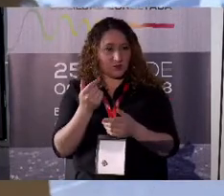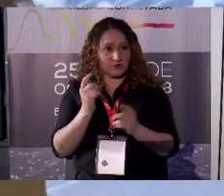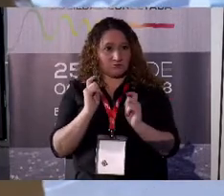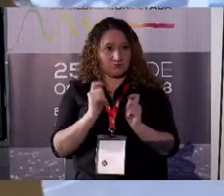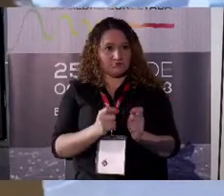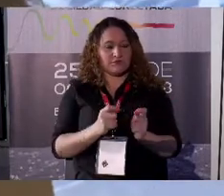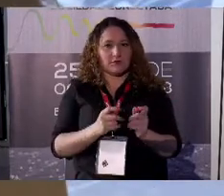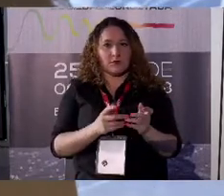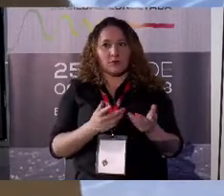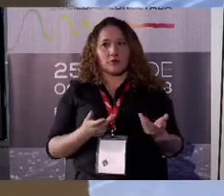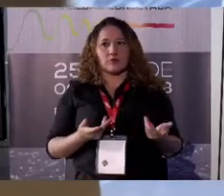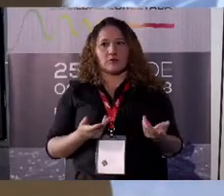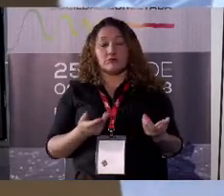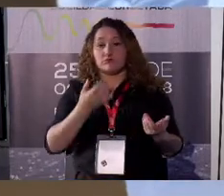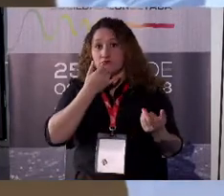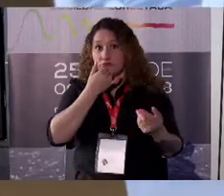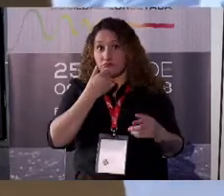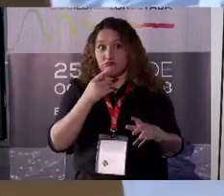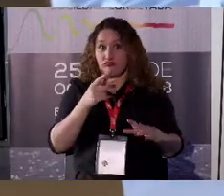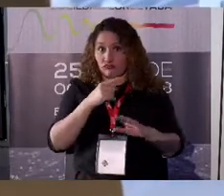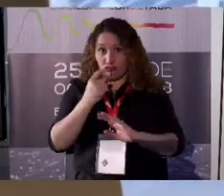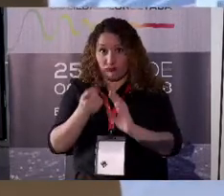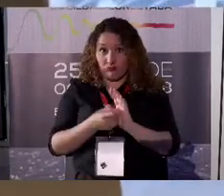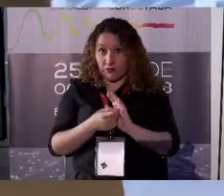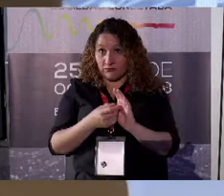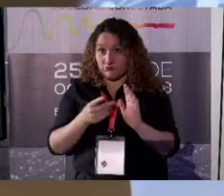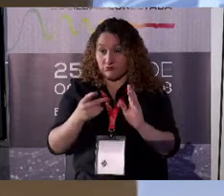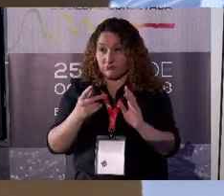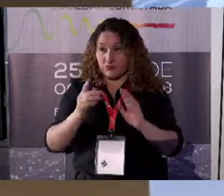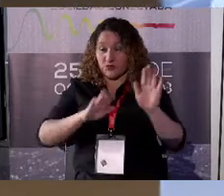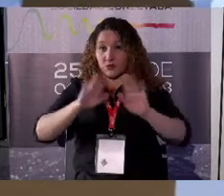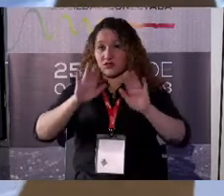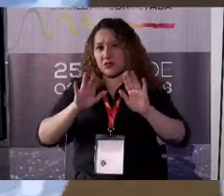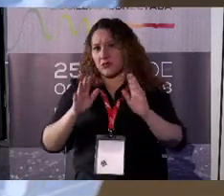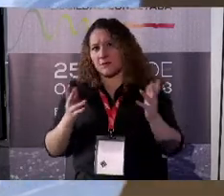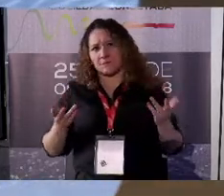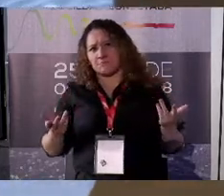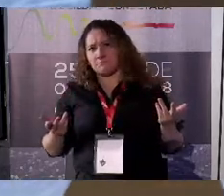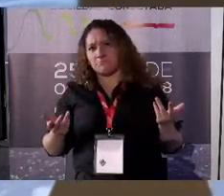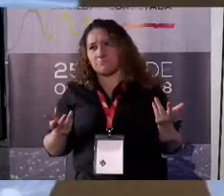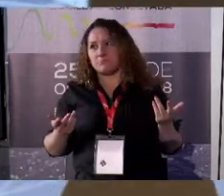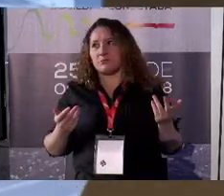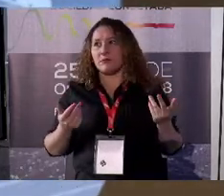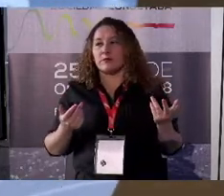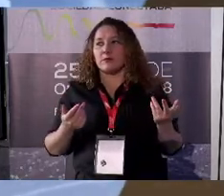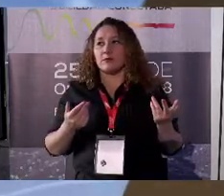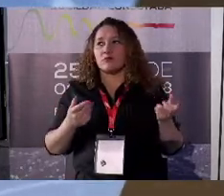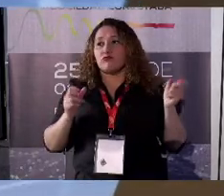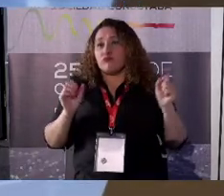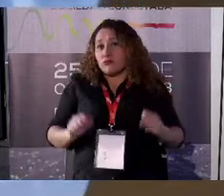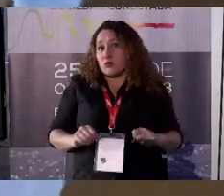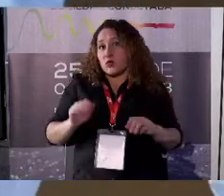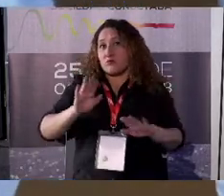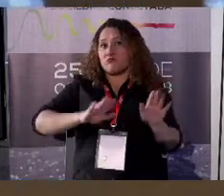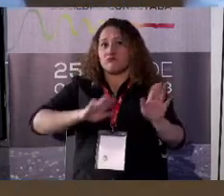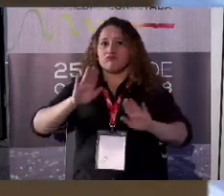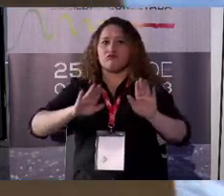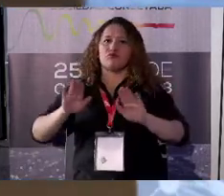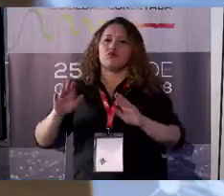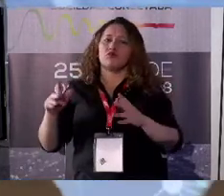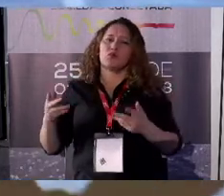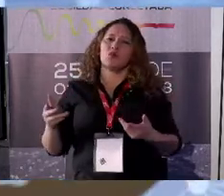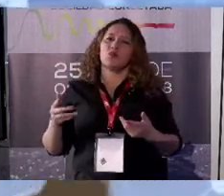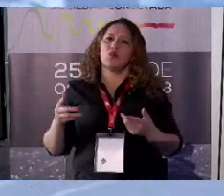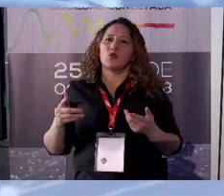que ¿eso es todo lo que hace una subasta? No necesariamente. Las subastas podrían,